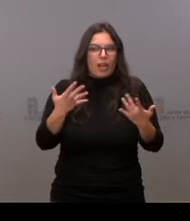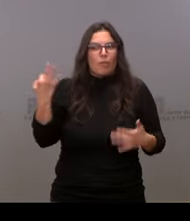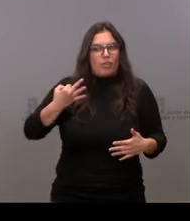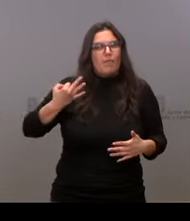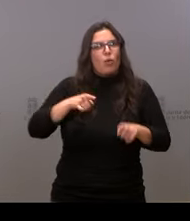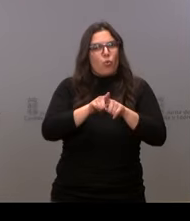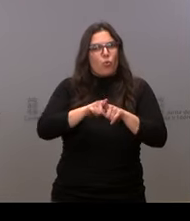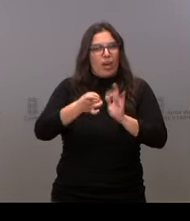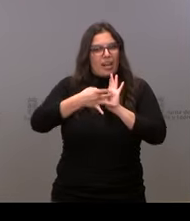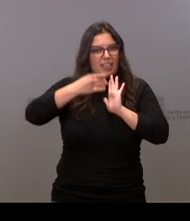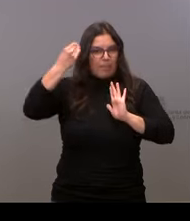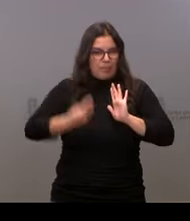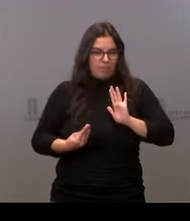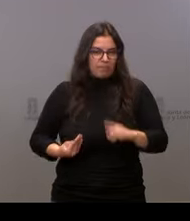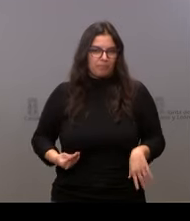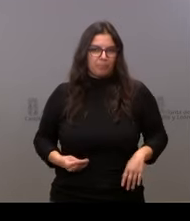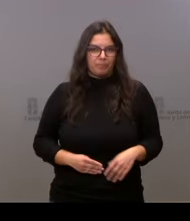esta capital